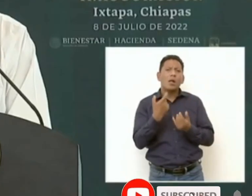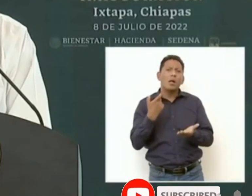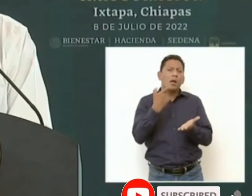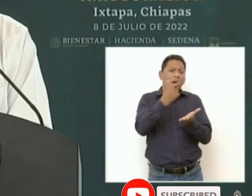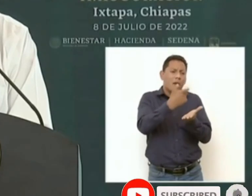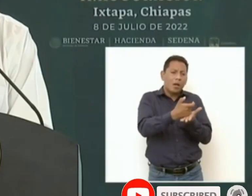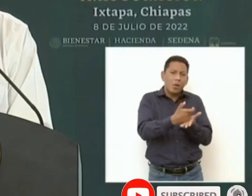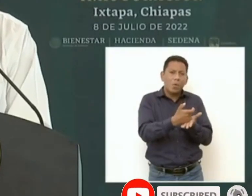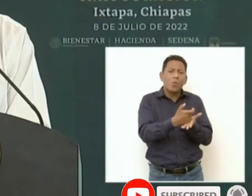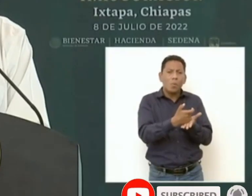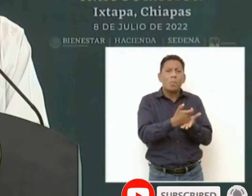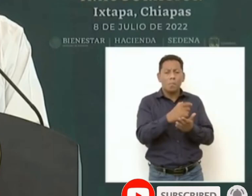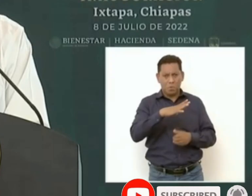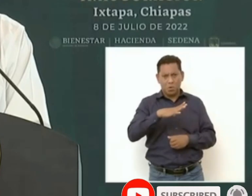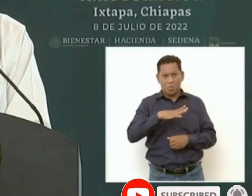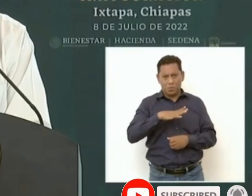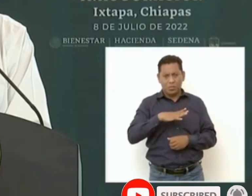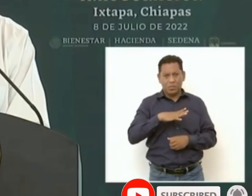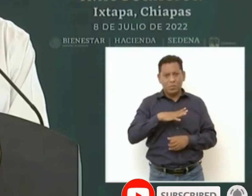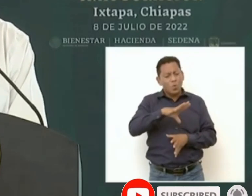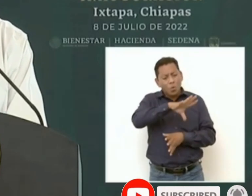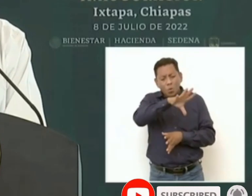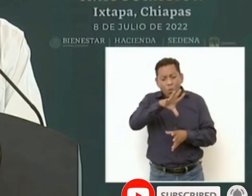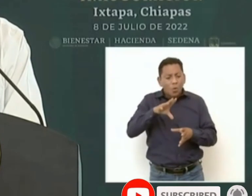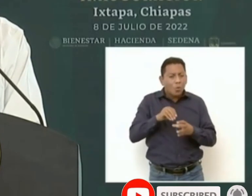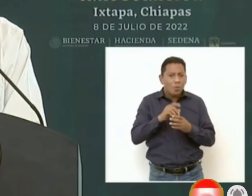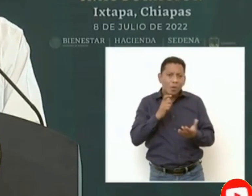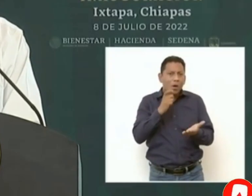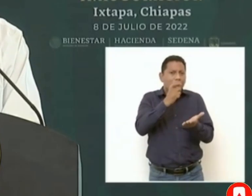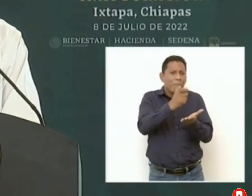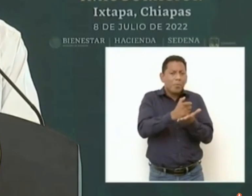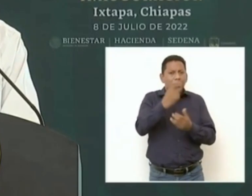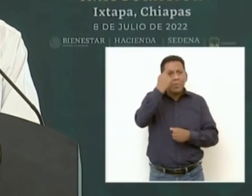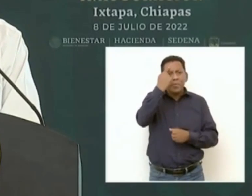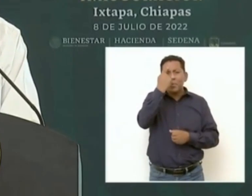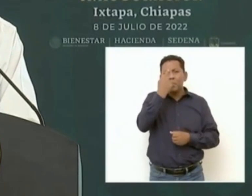mínimo. Todo esto es para que